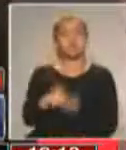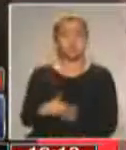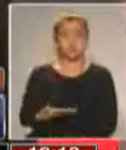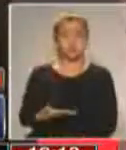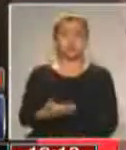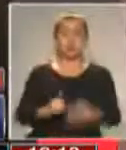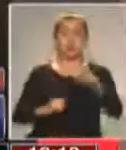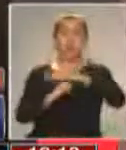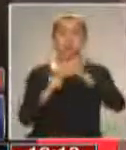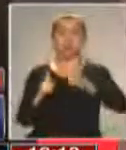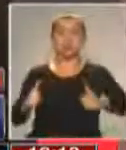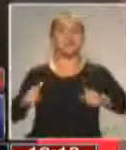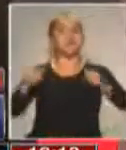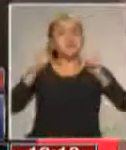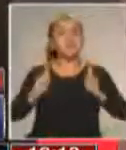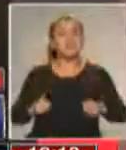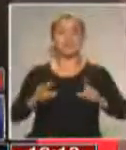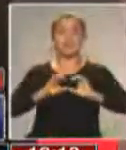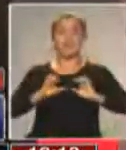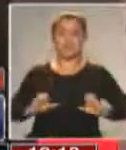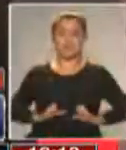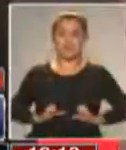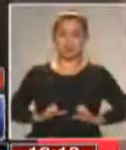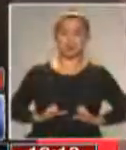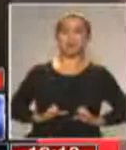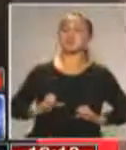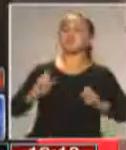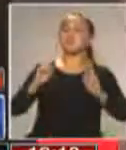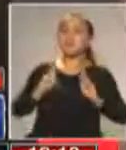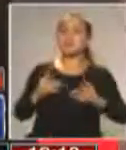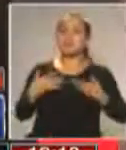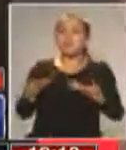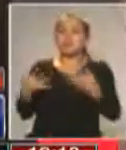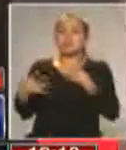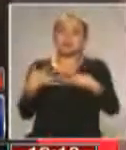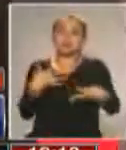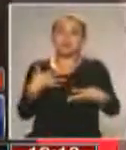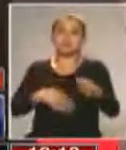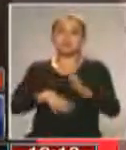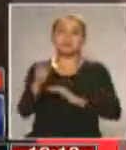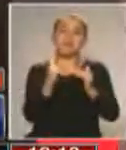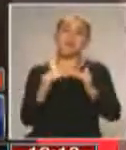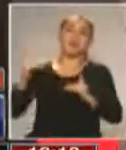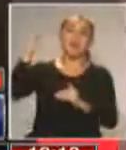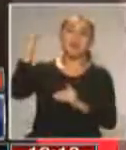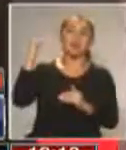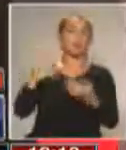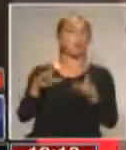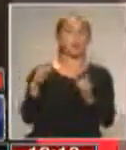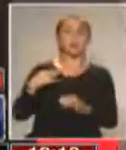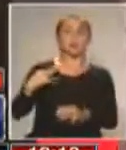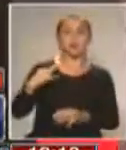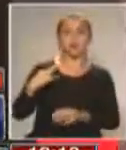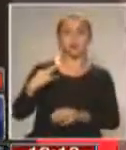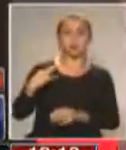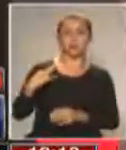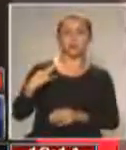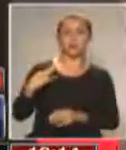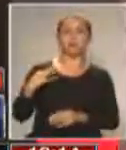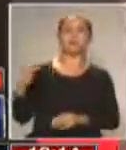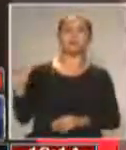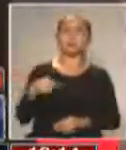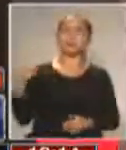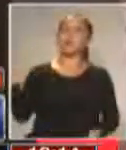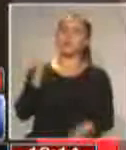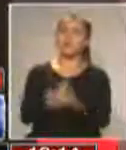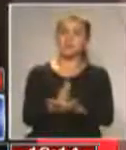las autoridades tienen un estándar ético y de probidad y transparencia mucho más alto que cualquier ciudadano común. Por lo tanto, eso es lo que estamos